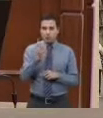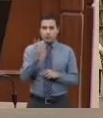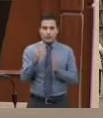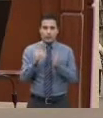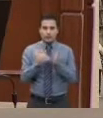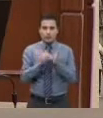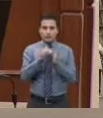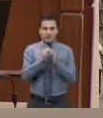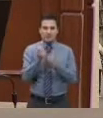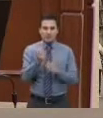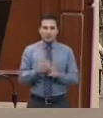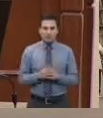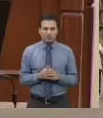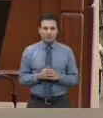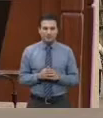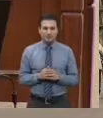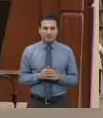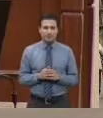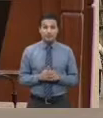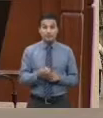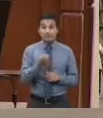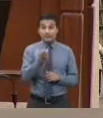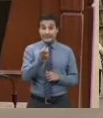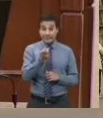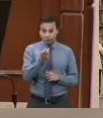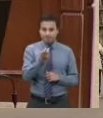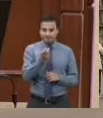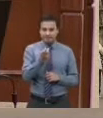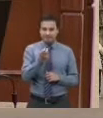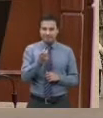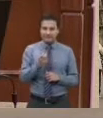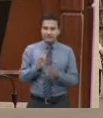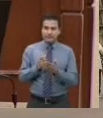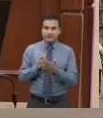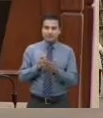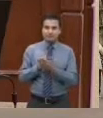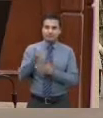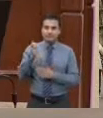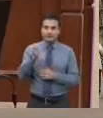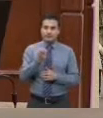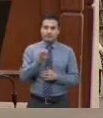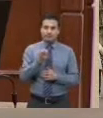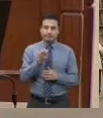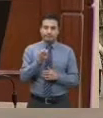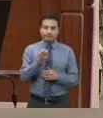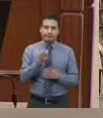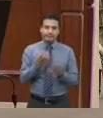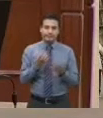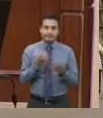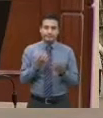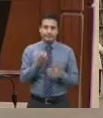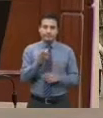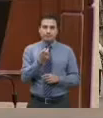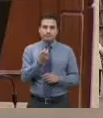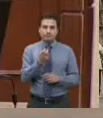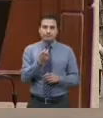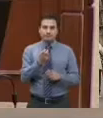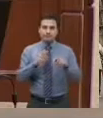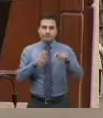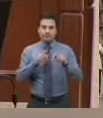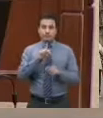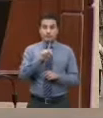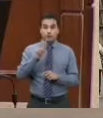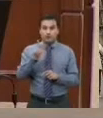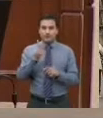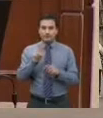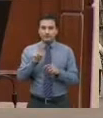20.4 millones de pesos, cantidad que se toma como monto involucrado, derivado de la gravedad especial con la que se califica la conducta, y se